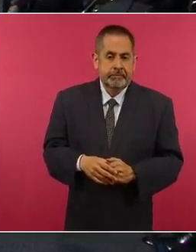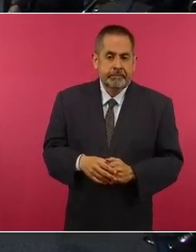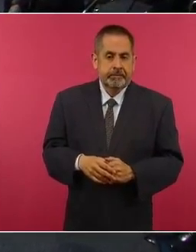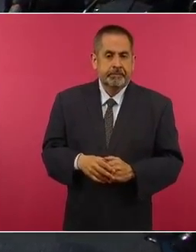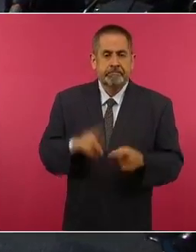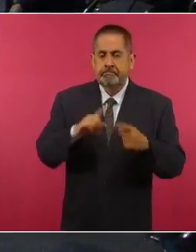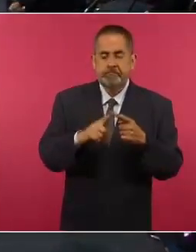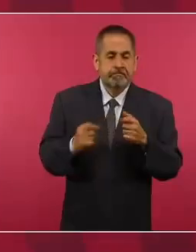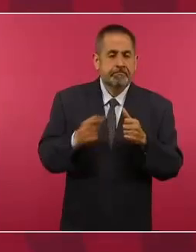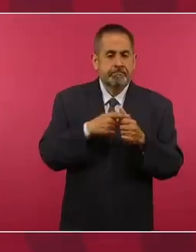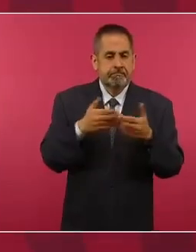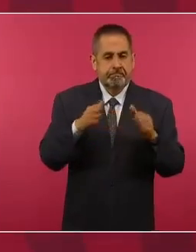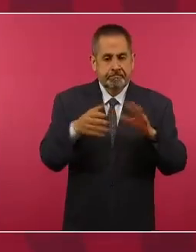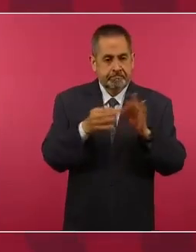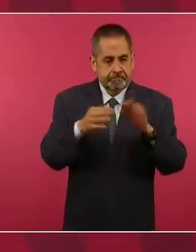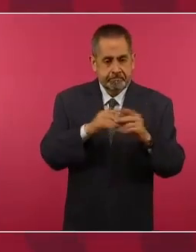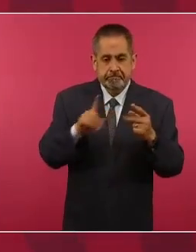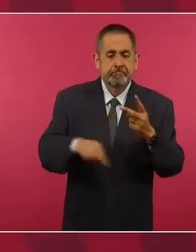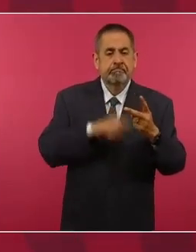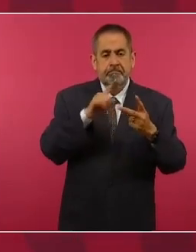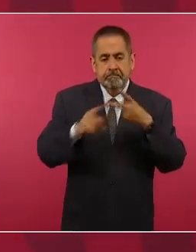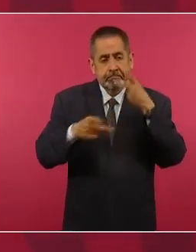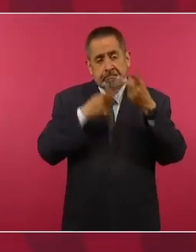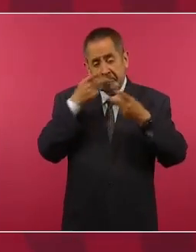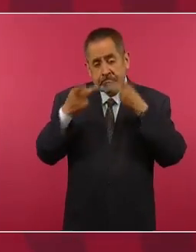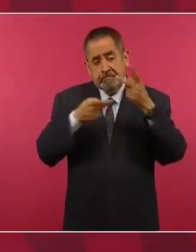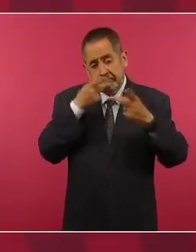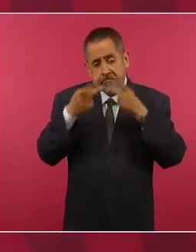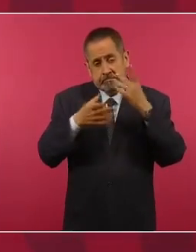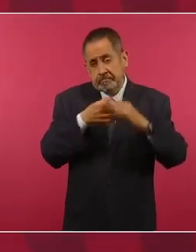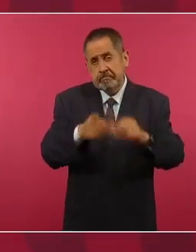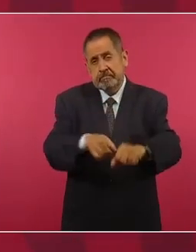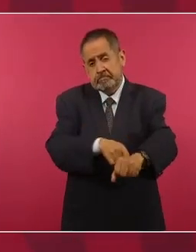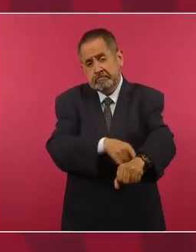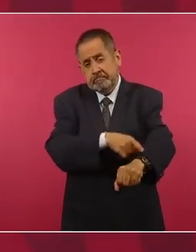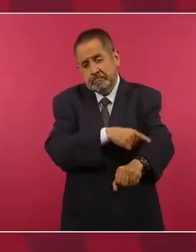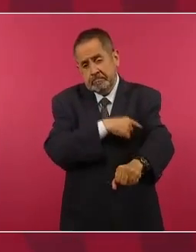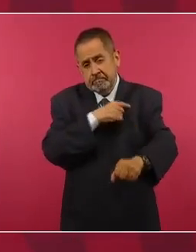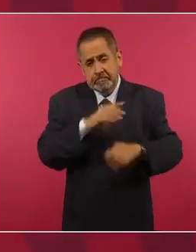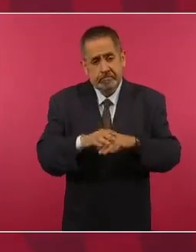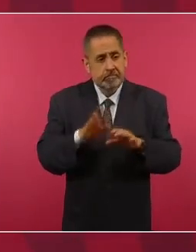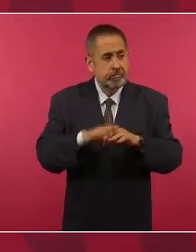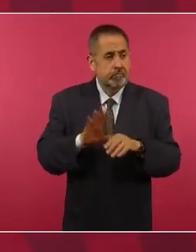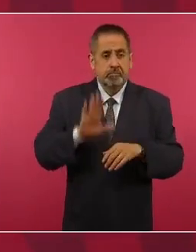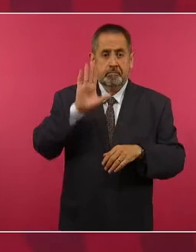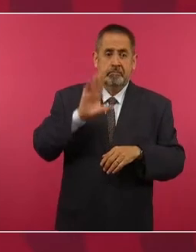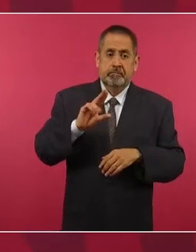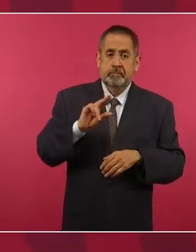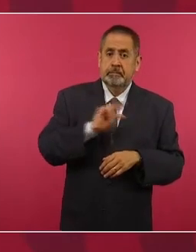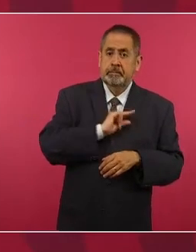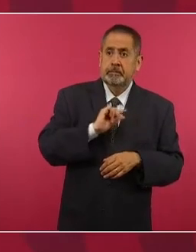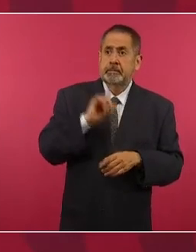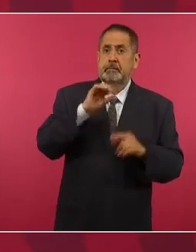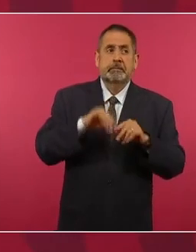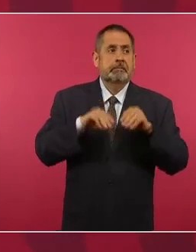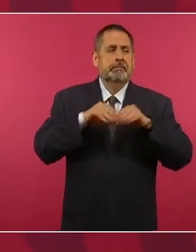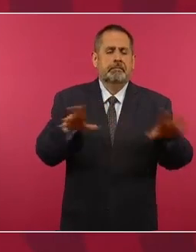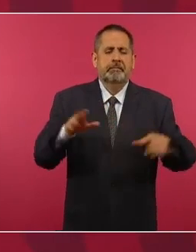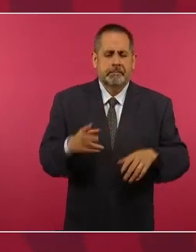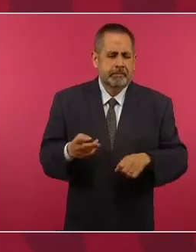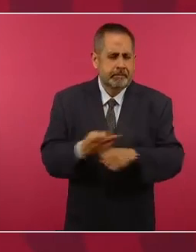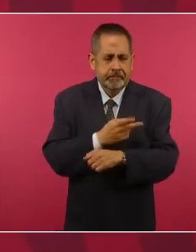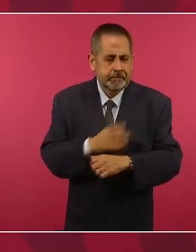abrió la nota, luego cerró. Fue como una transmisión especial y resulta